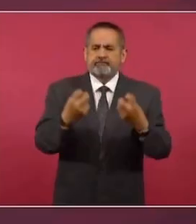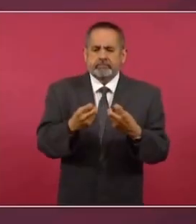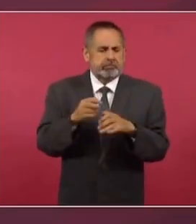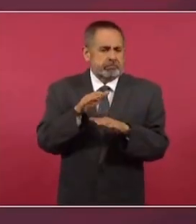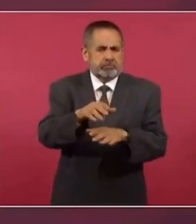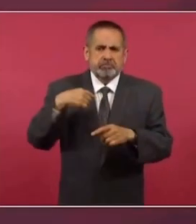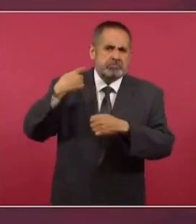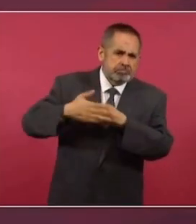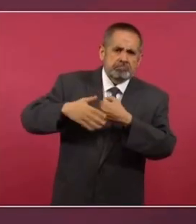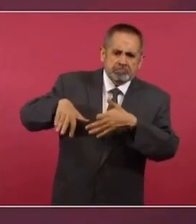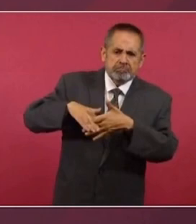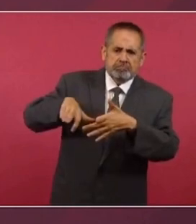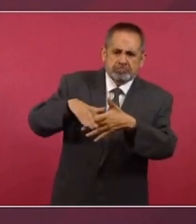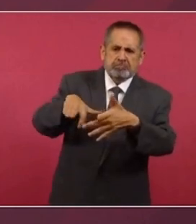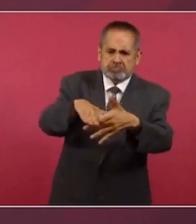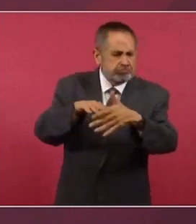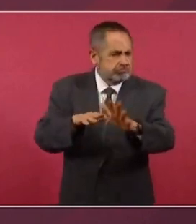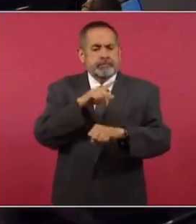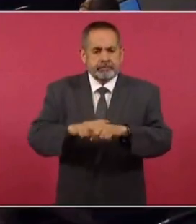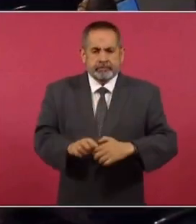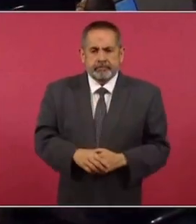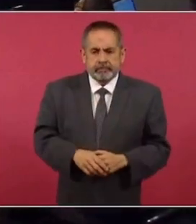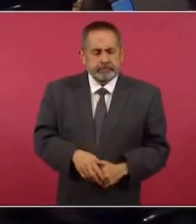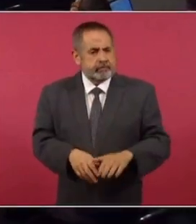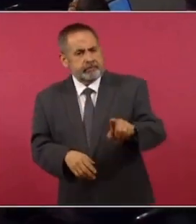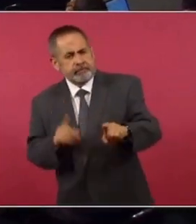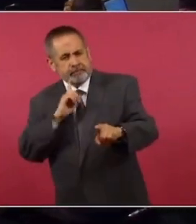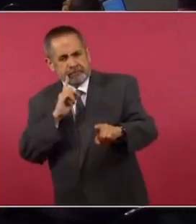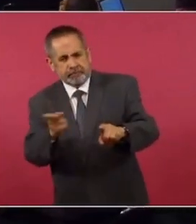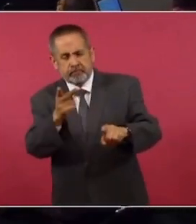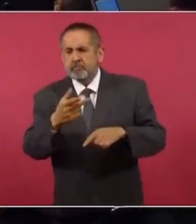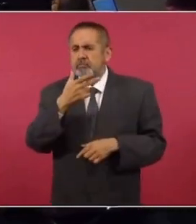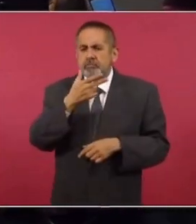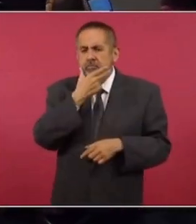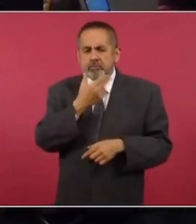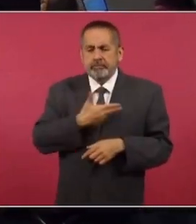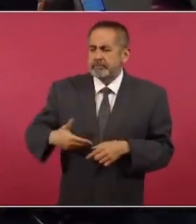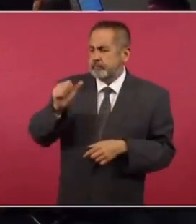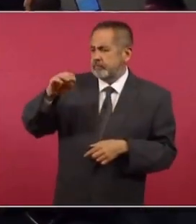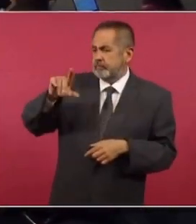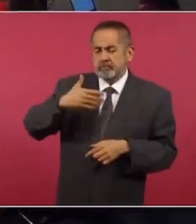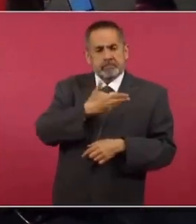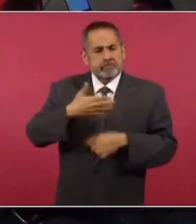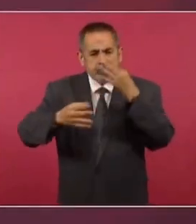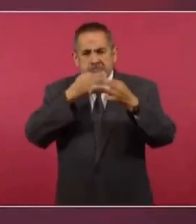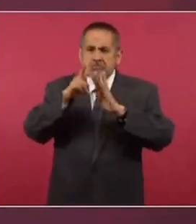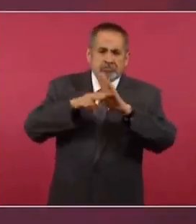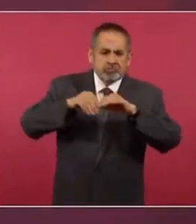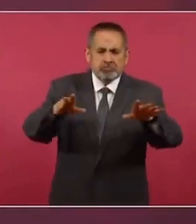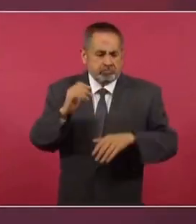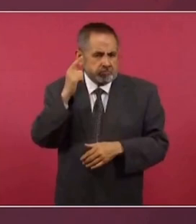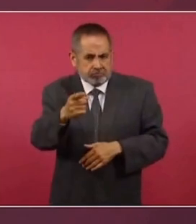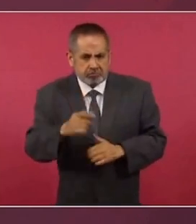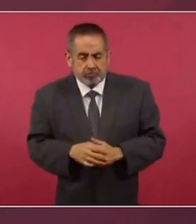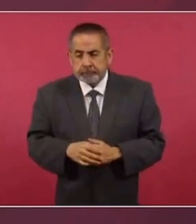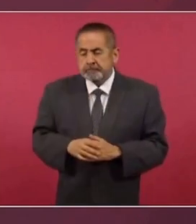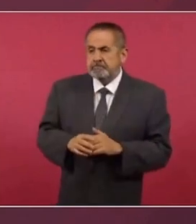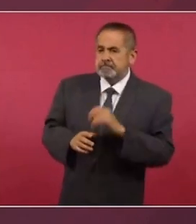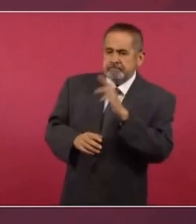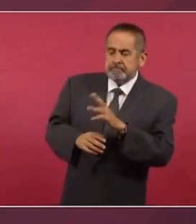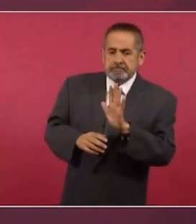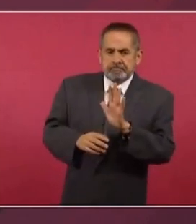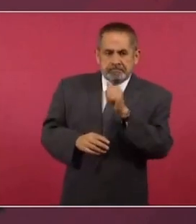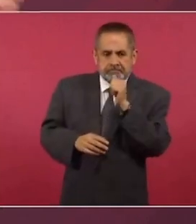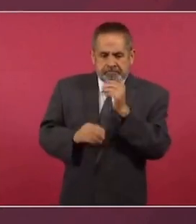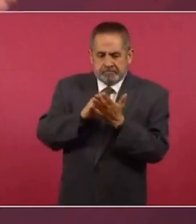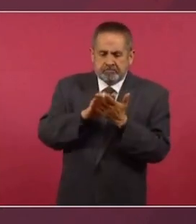hace periódicamente a la Estrategia Nacional de Seguridad. ¿Un mensaje del presidente López Obrador en video en este encuentro se prevé? Pues no está previsto, pero pudiera